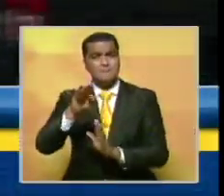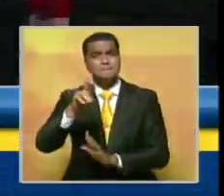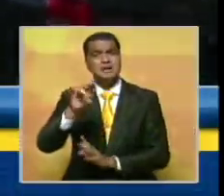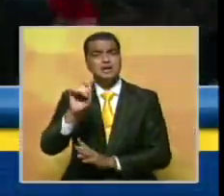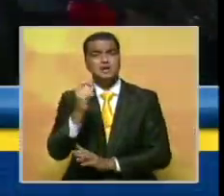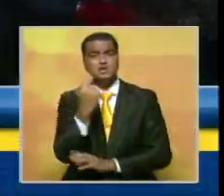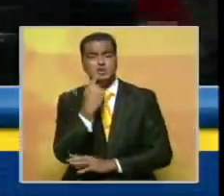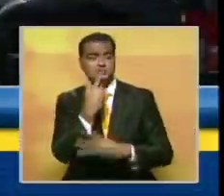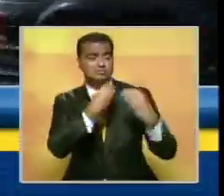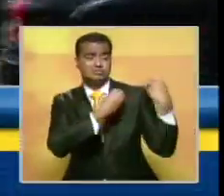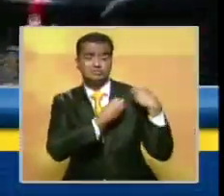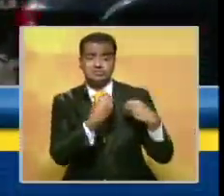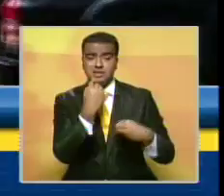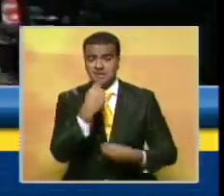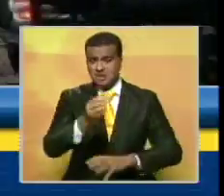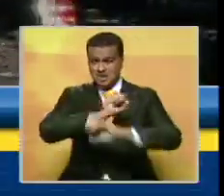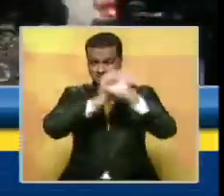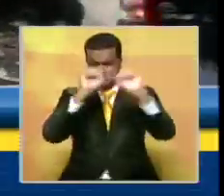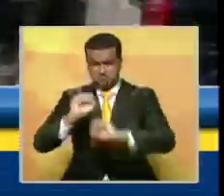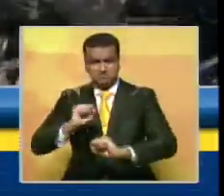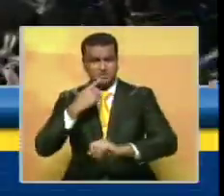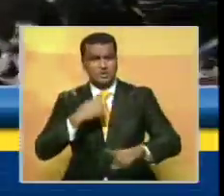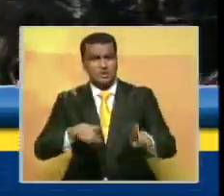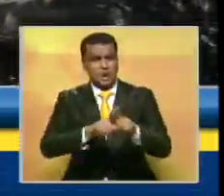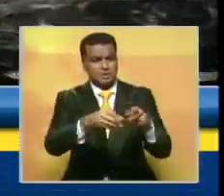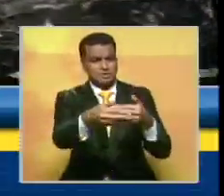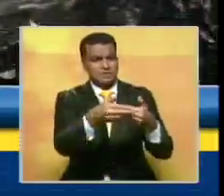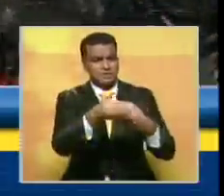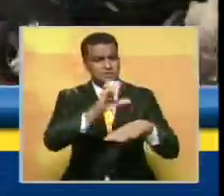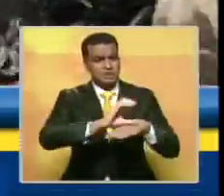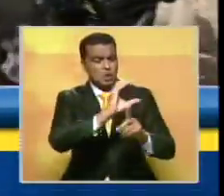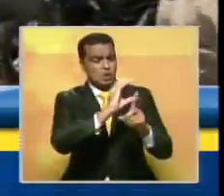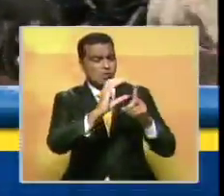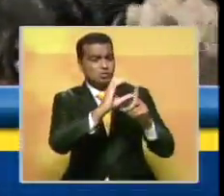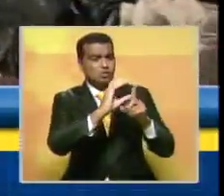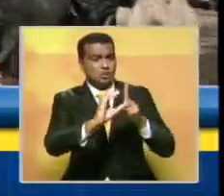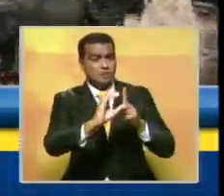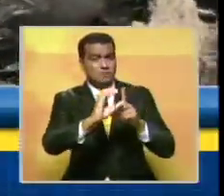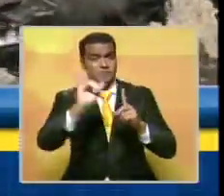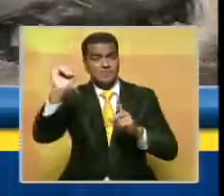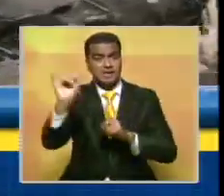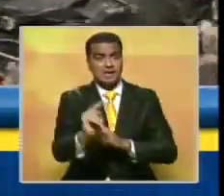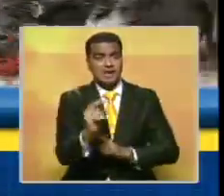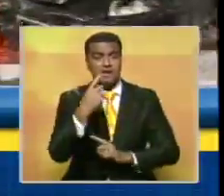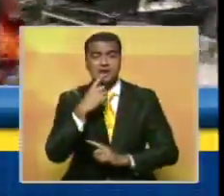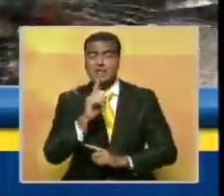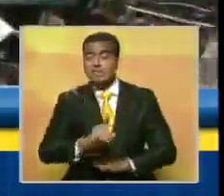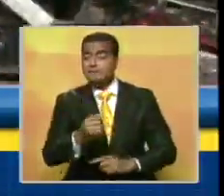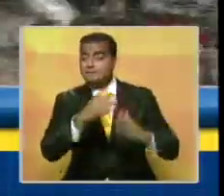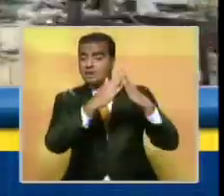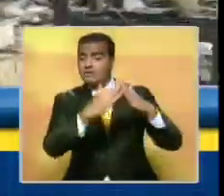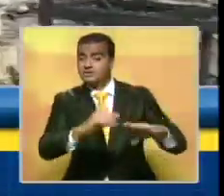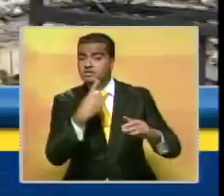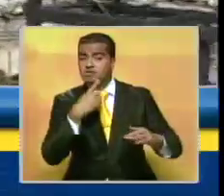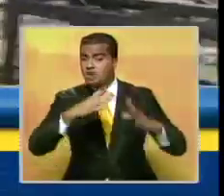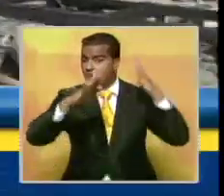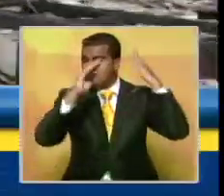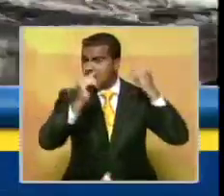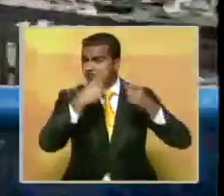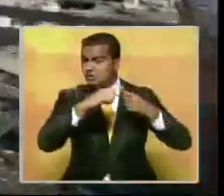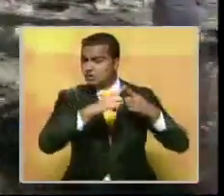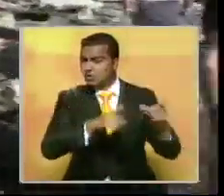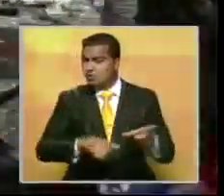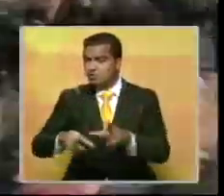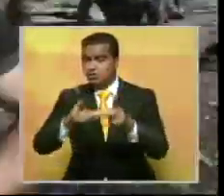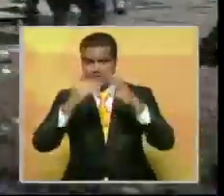Las autoridades indicaron que los atentados ocurrieron cerca de un centro cultural iraní y la embajada de Kuwait, zona bastión del grupo